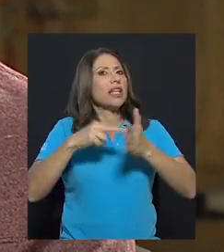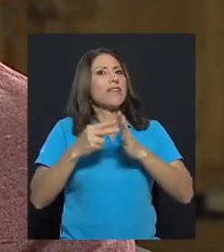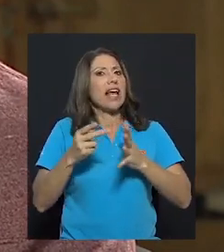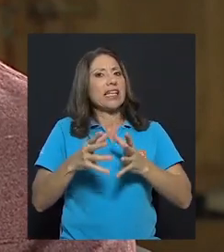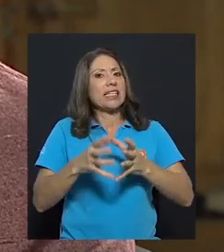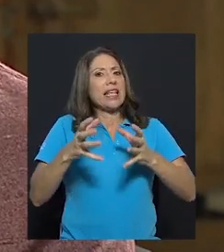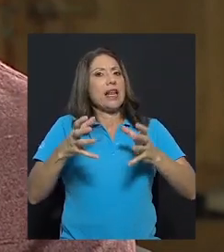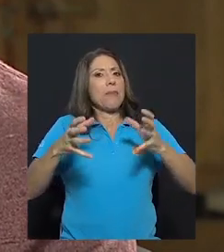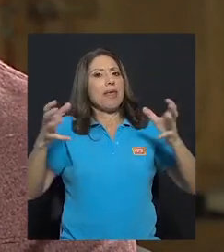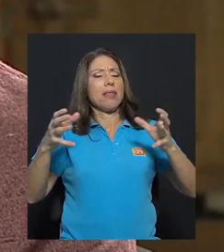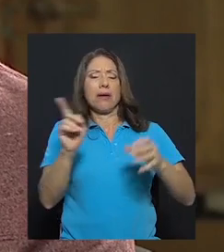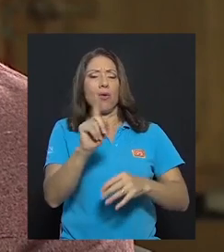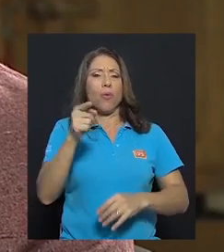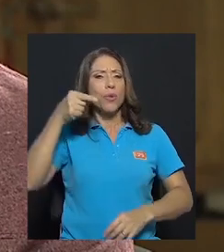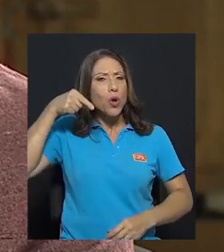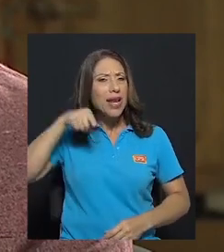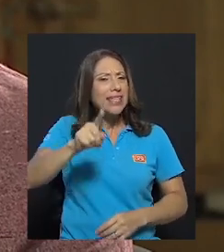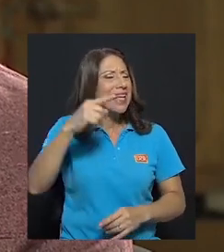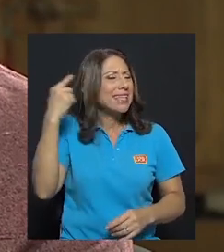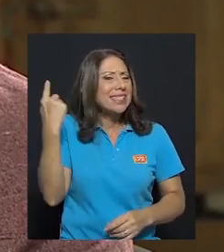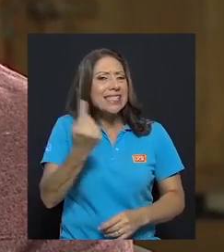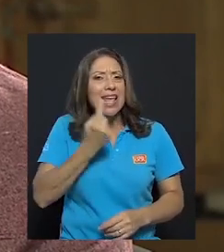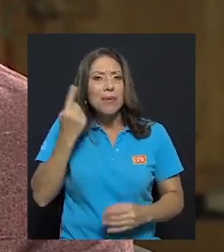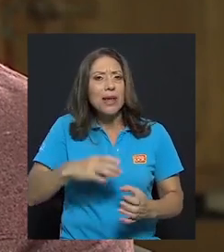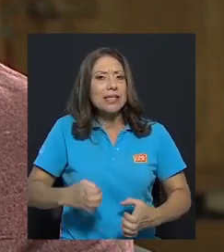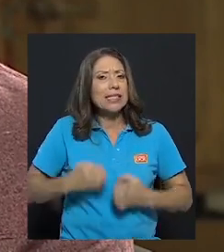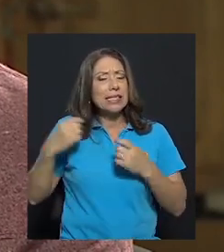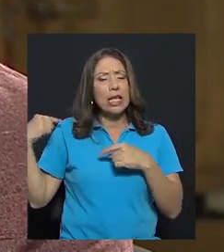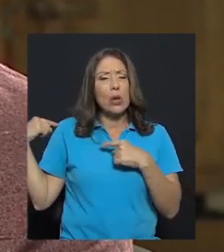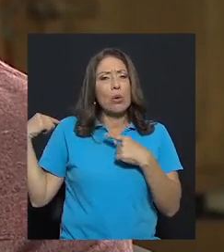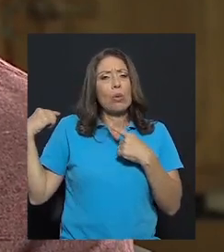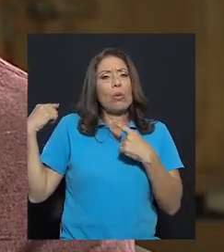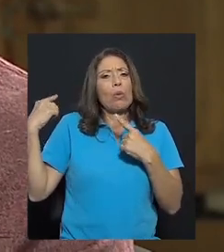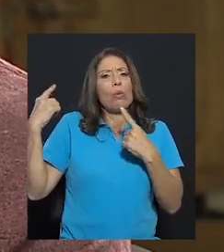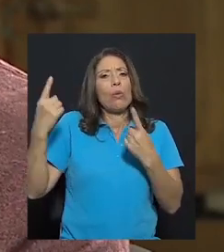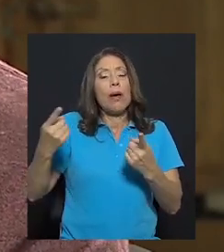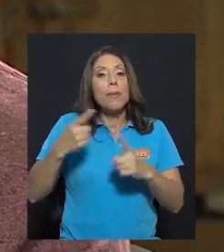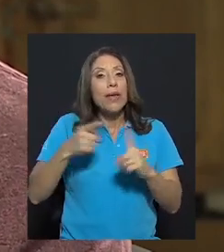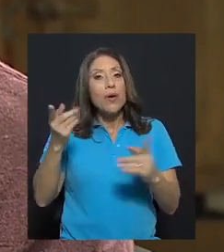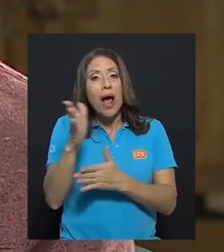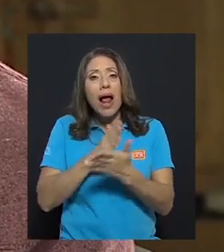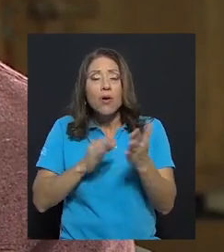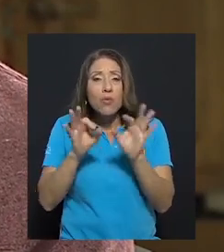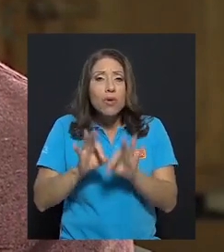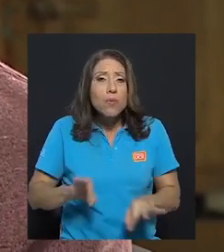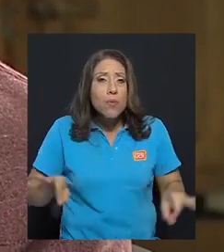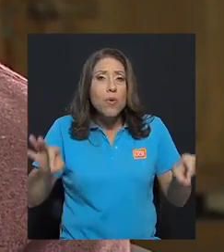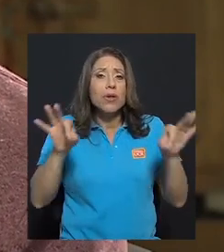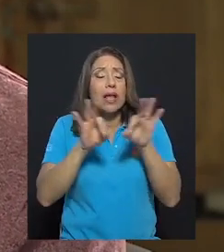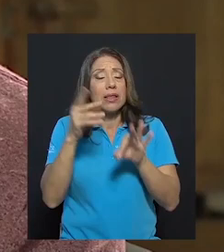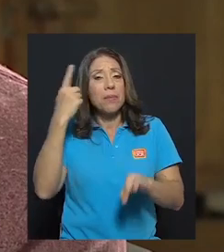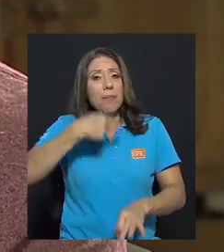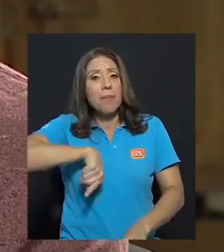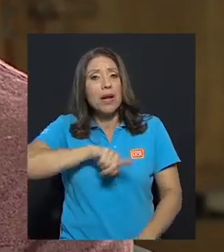existido, siempre ha existido, pero hay un factor muy importante que hace que tal vez nosotros podamos entender la violencia como algo muy grande y son los